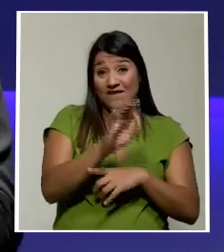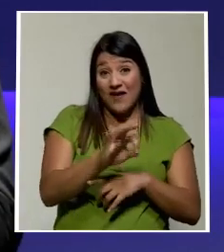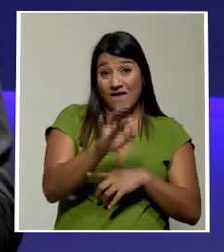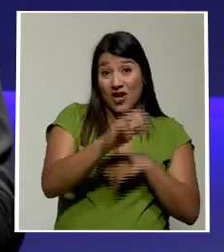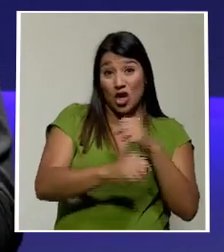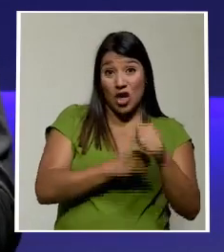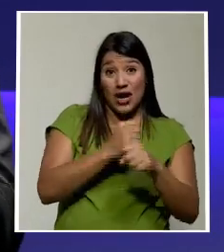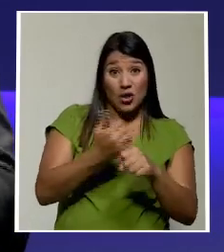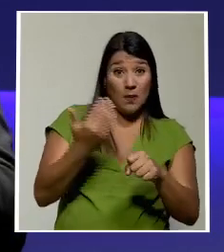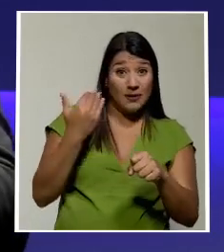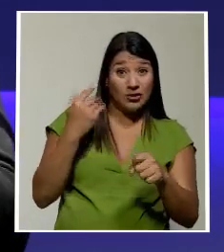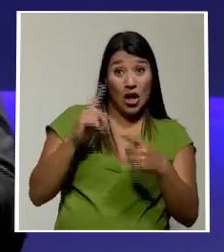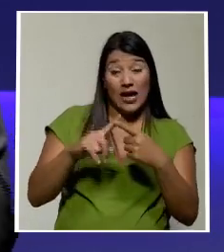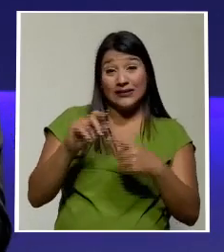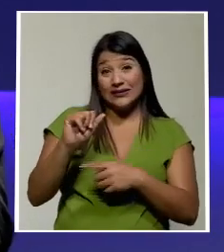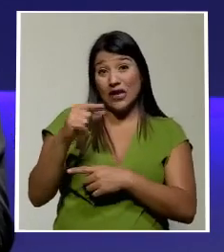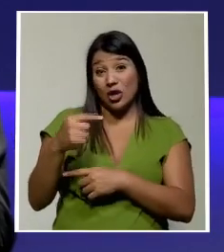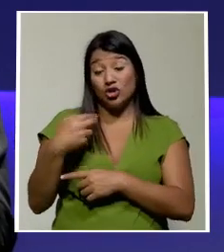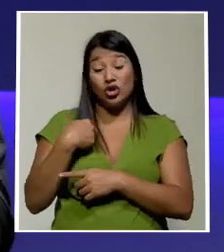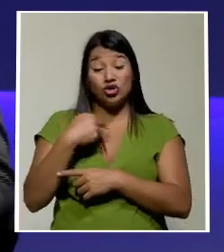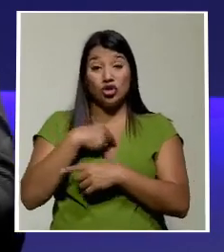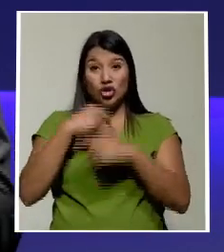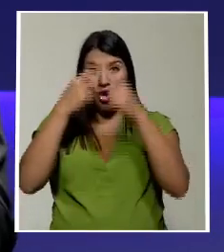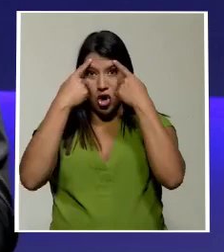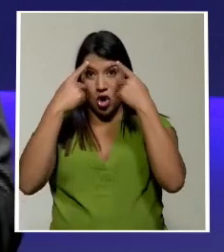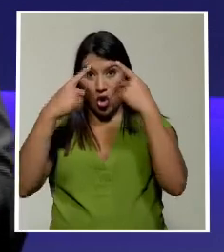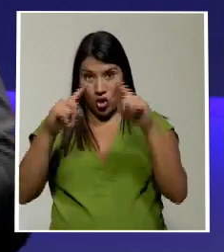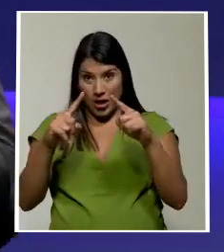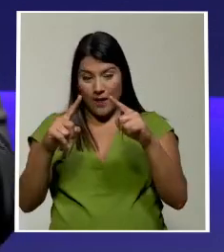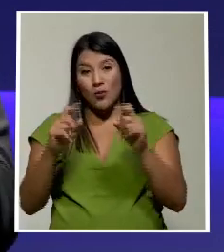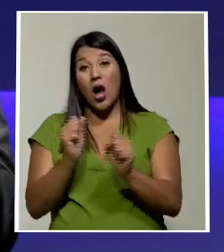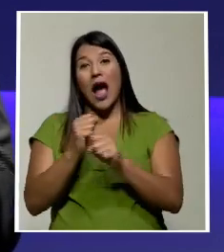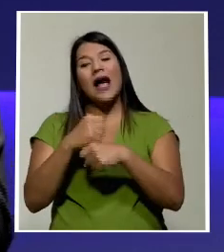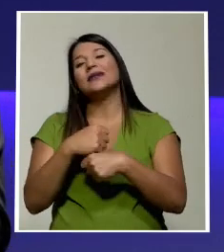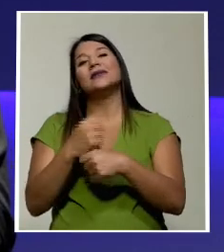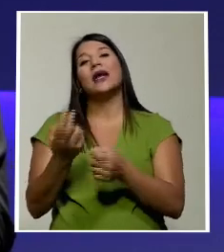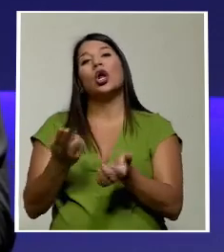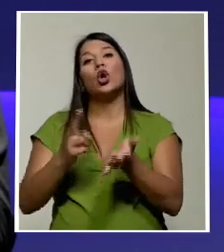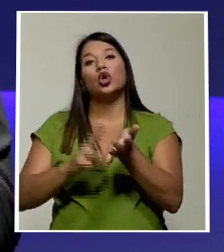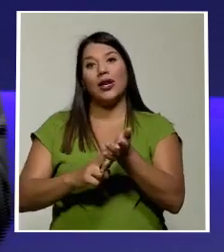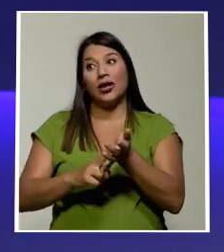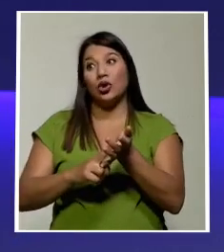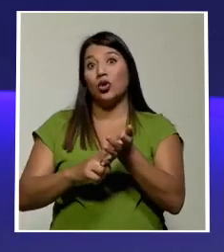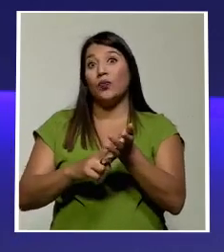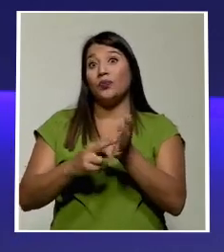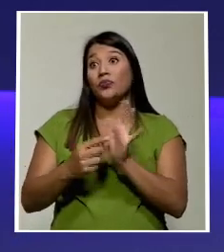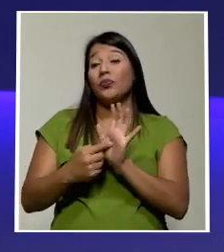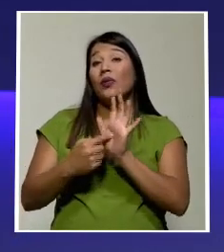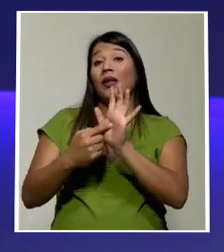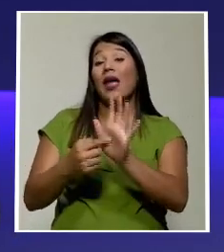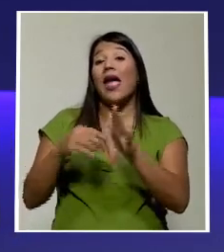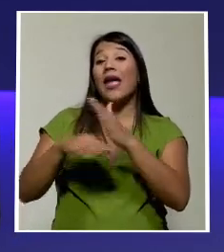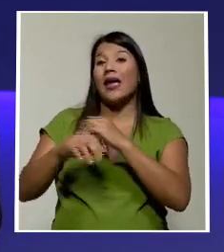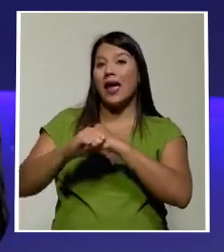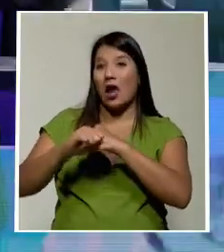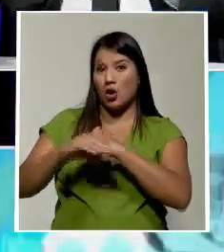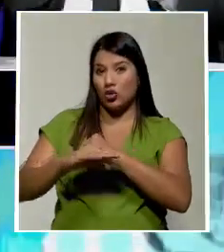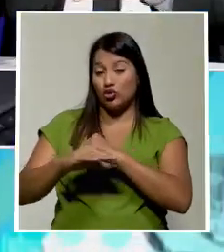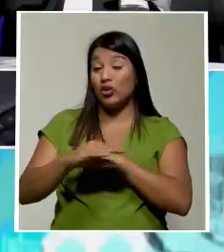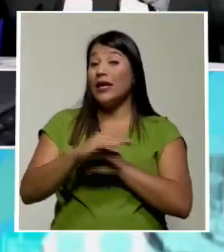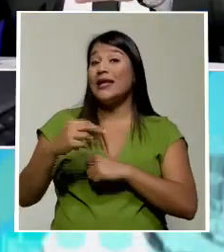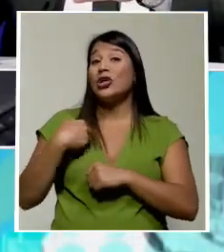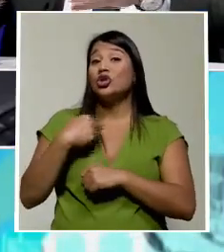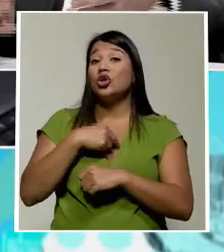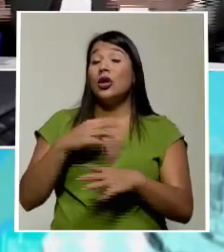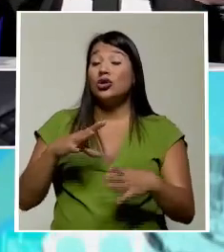año pasado a agosto logramos construir en conjunto un cartel de licitación que publicamos en agosto. A partir de ahí nosotros nos encargamos del